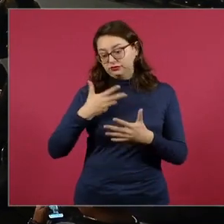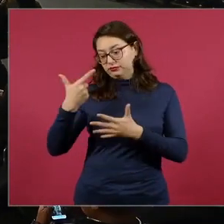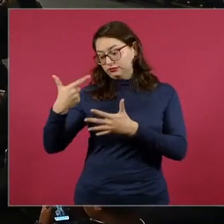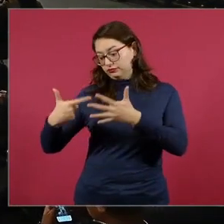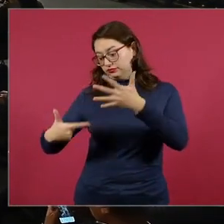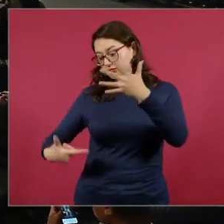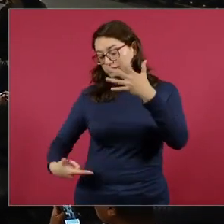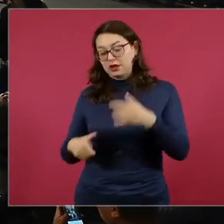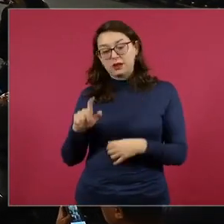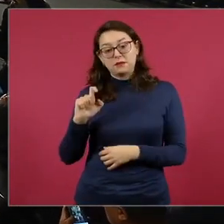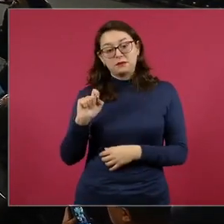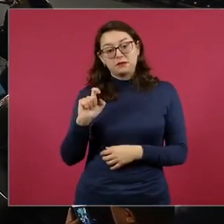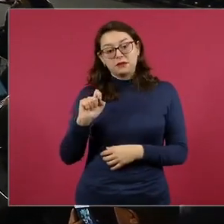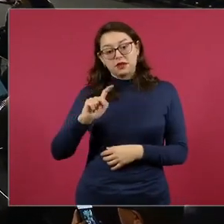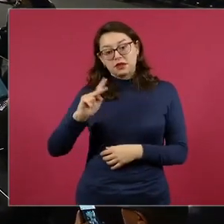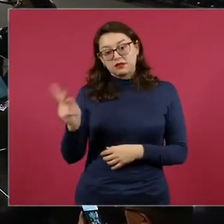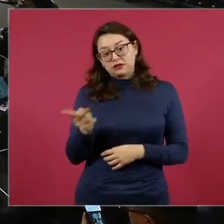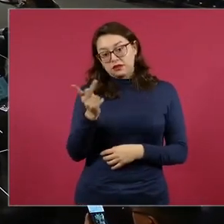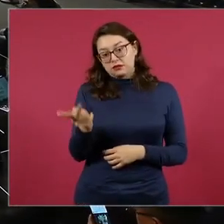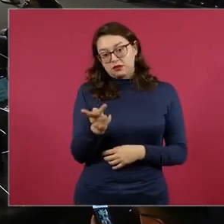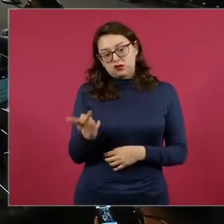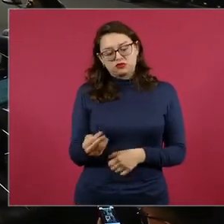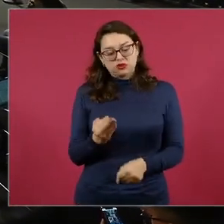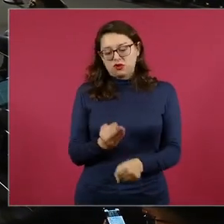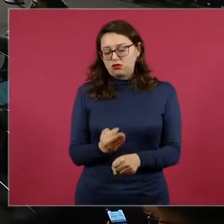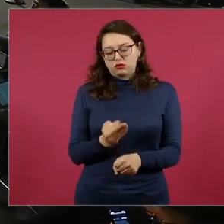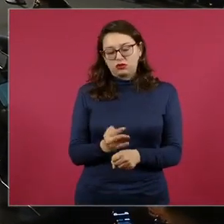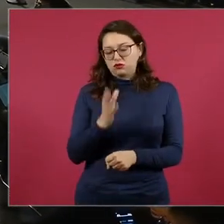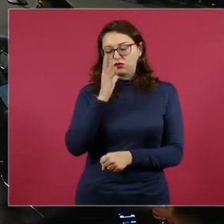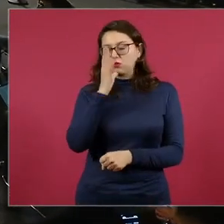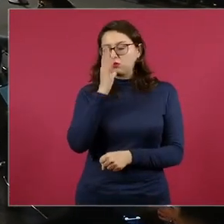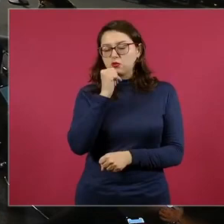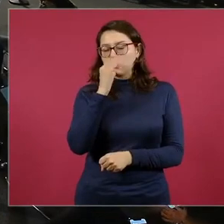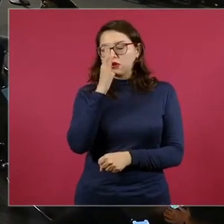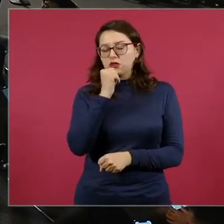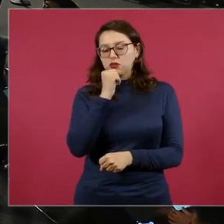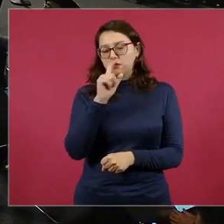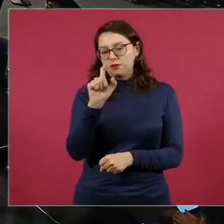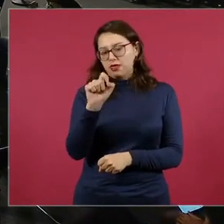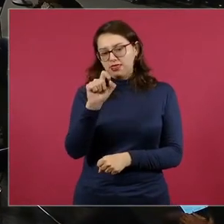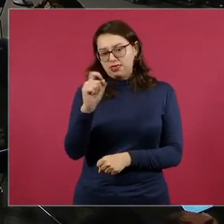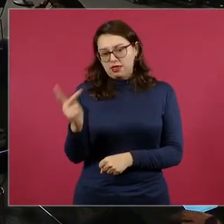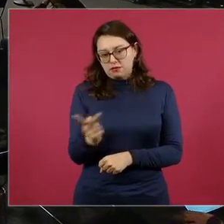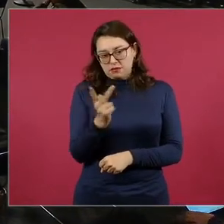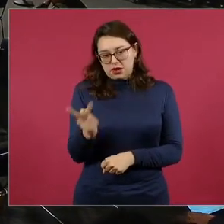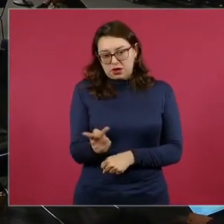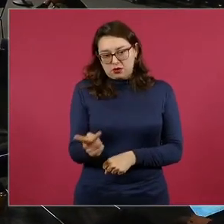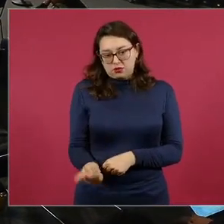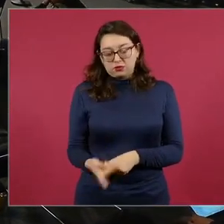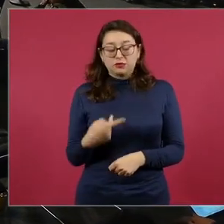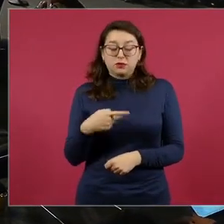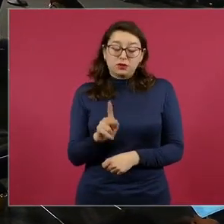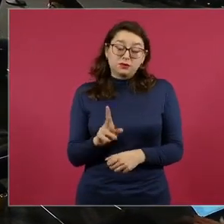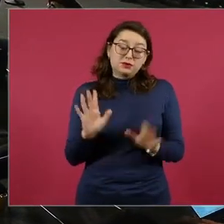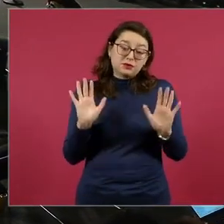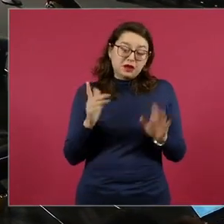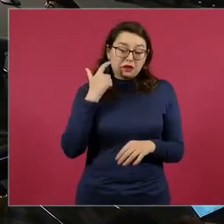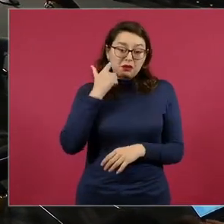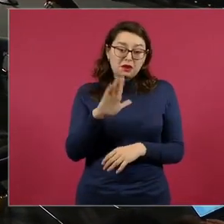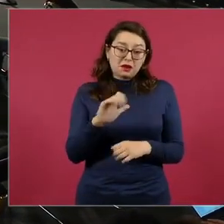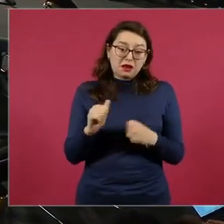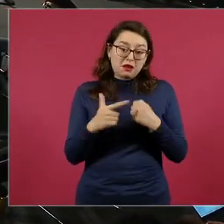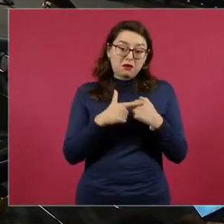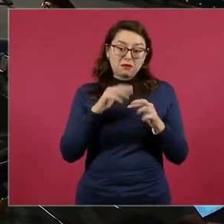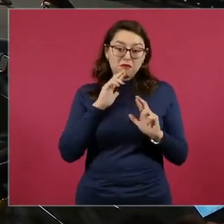preguntas que sé que no da el espacio para eso, pero con estas quisiera ver si ustedes